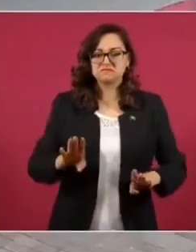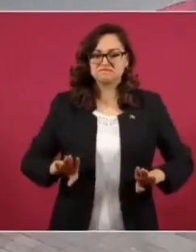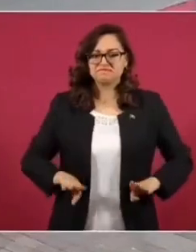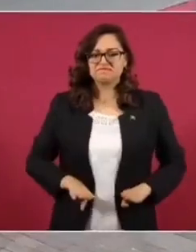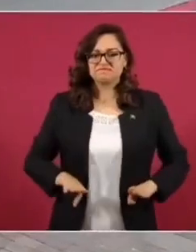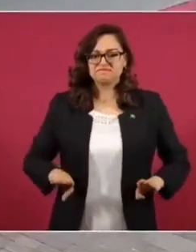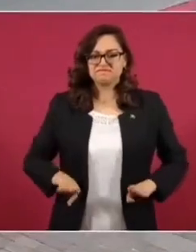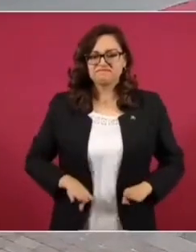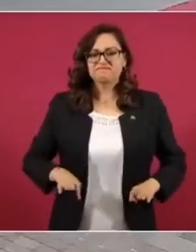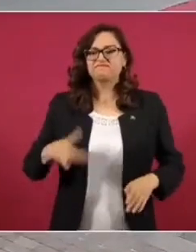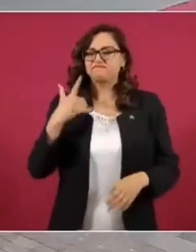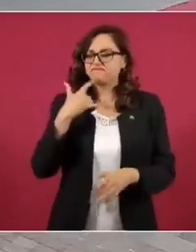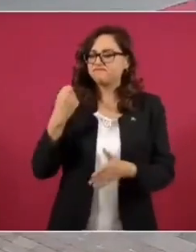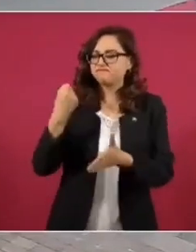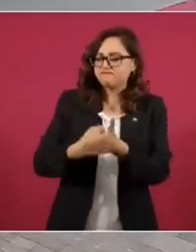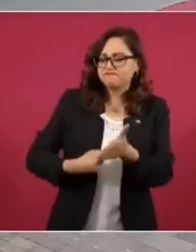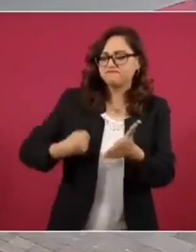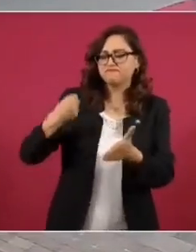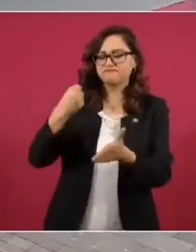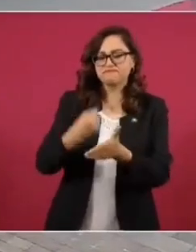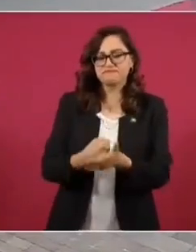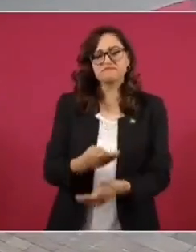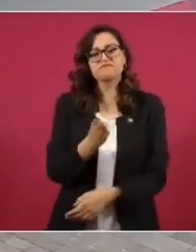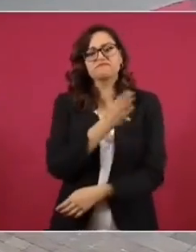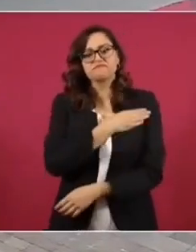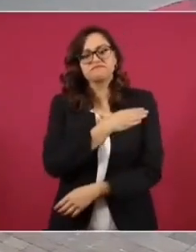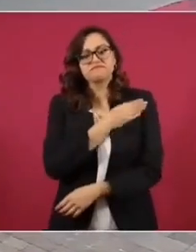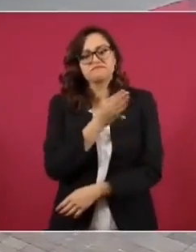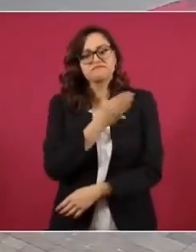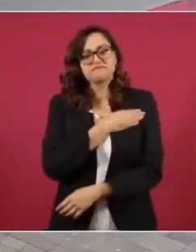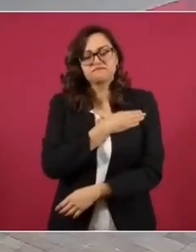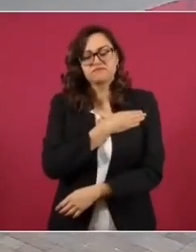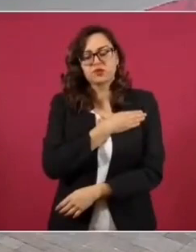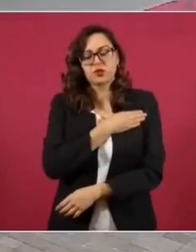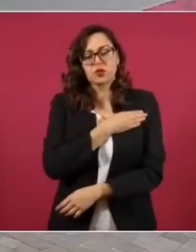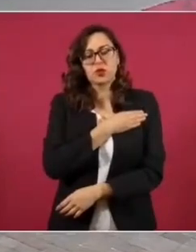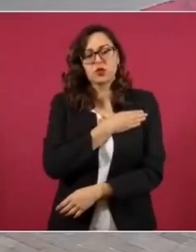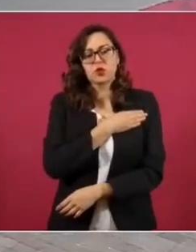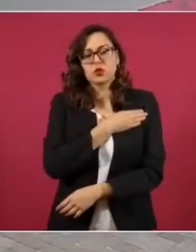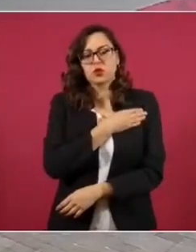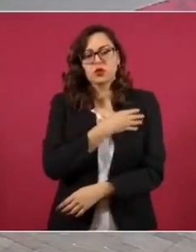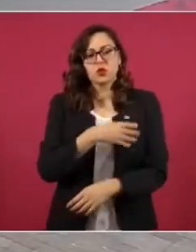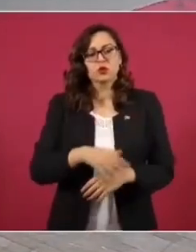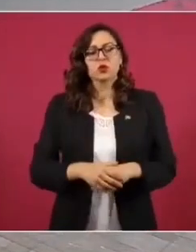buenos ciudadanos mi más profundo reconocimiento